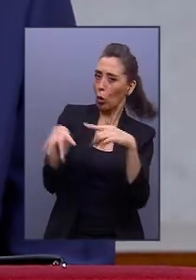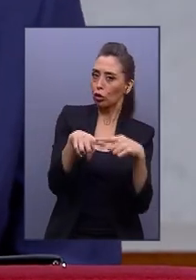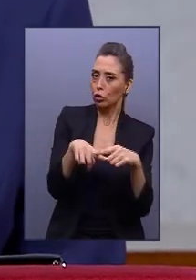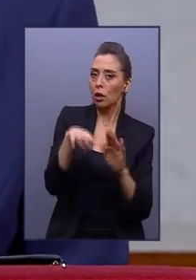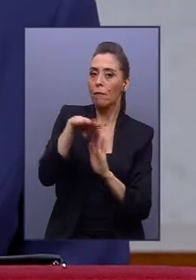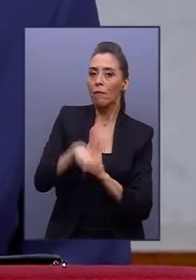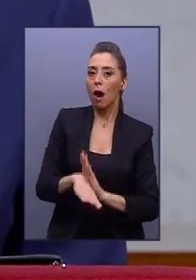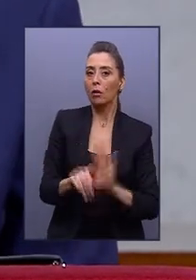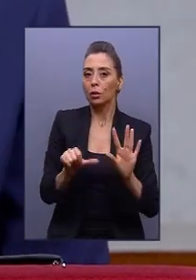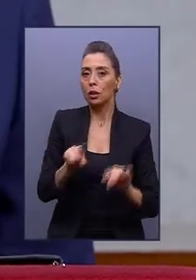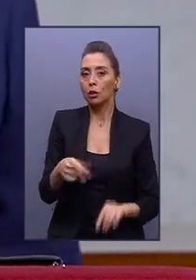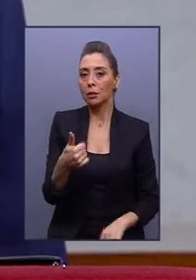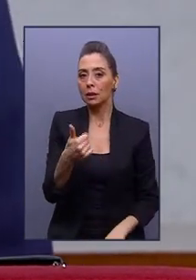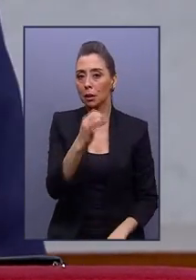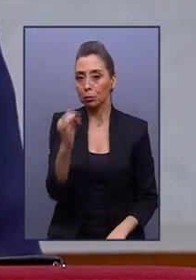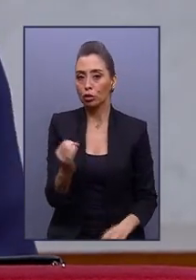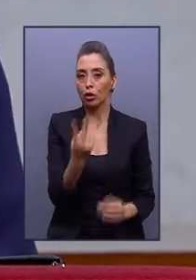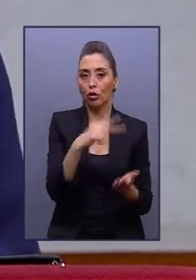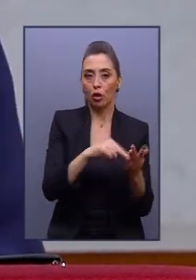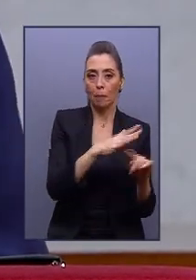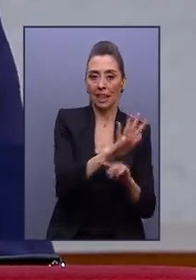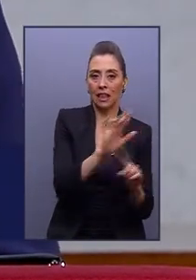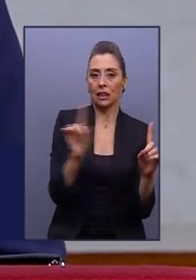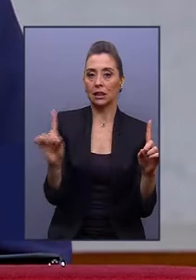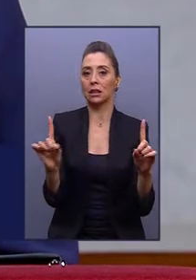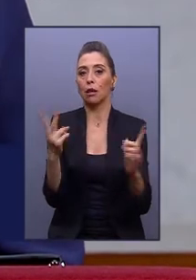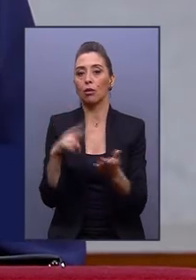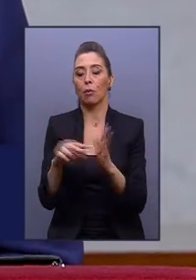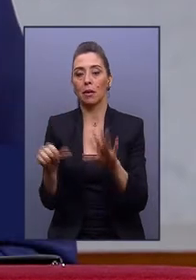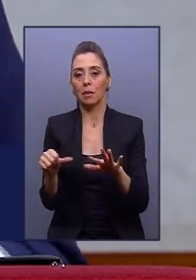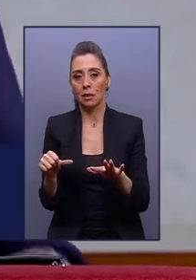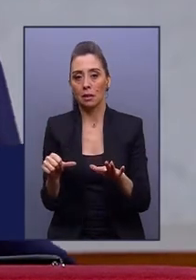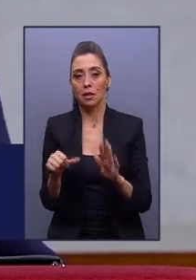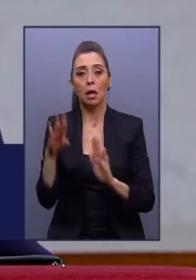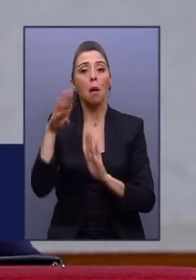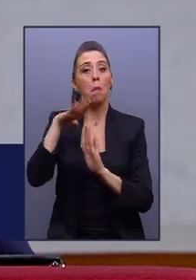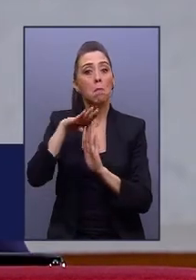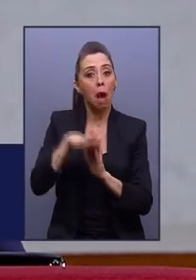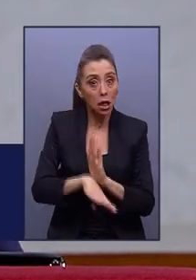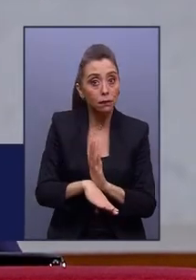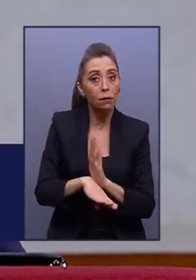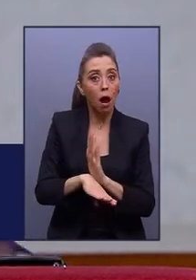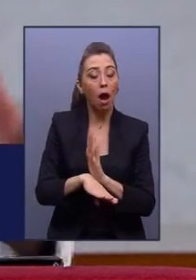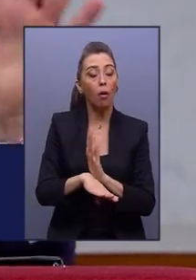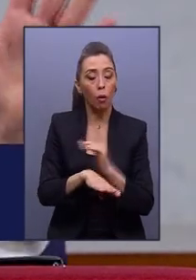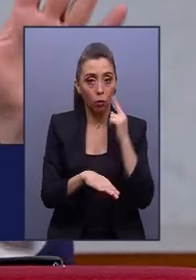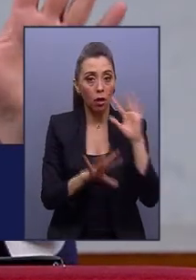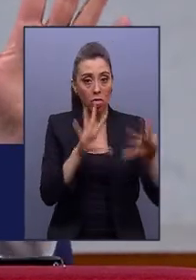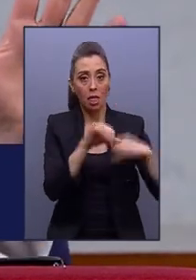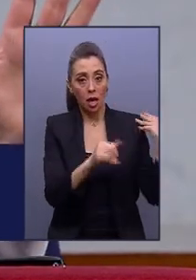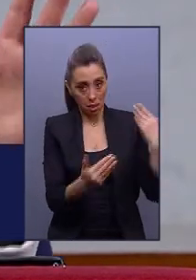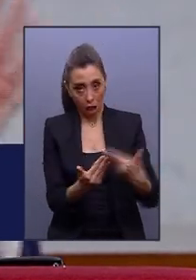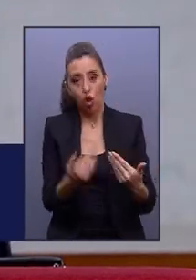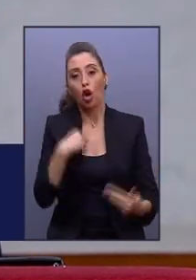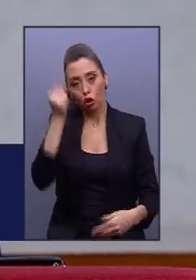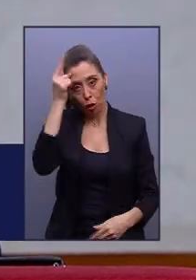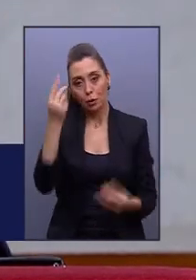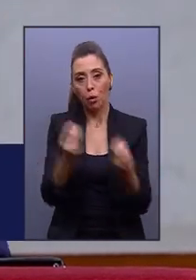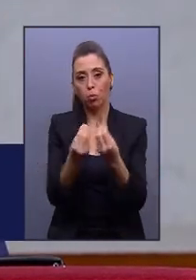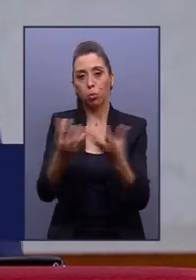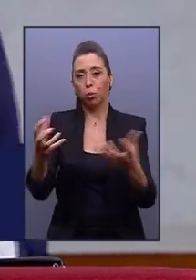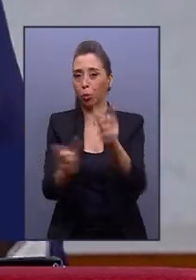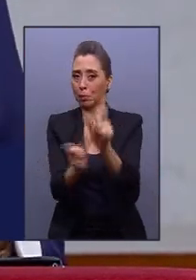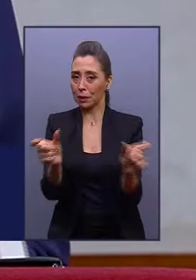en 6,6% entre el 2015 y 2016, la caída más fuerte de la última década. Entiendo, sin embargo, que para